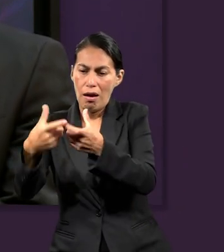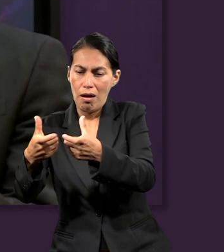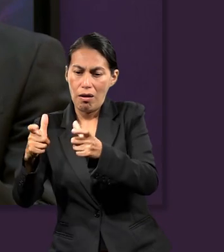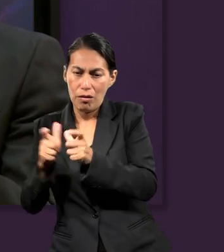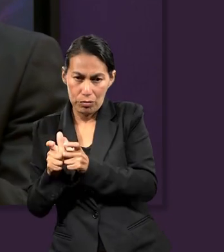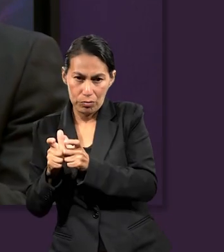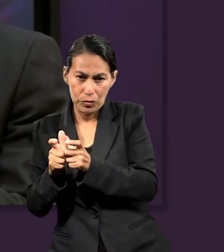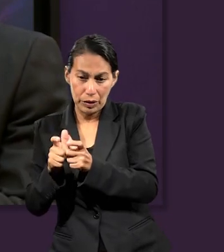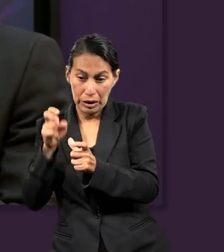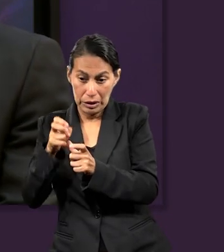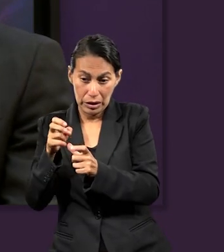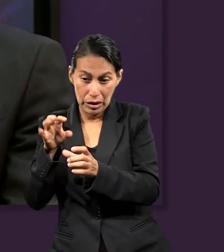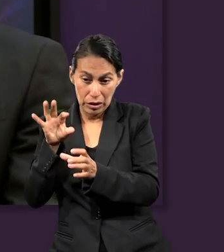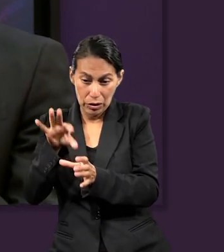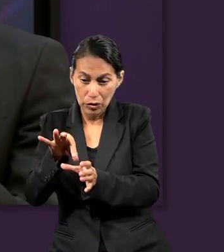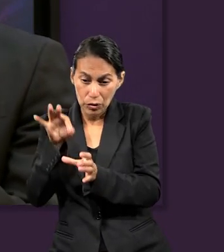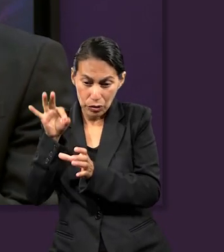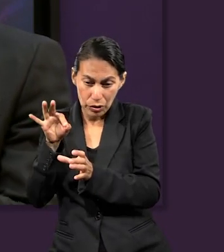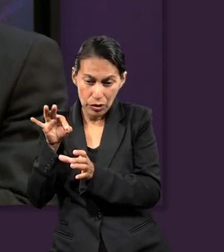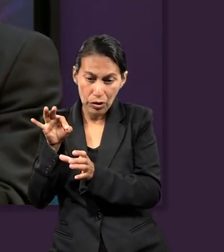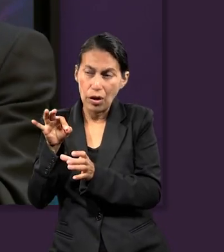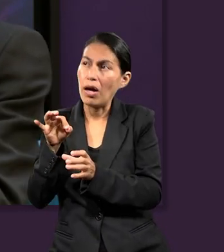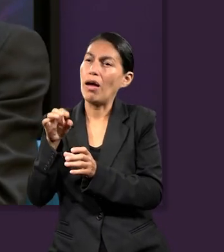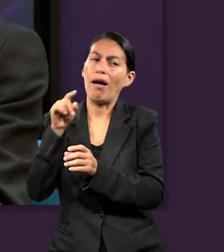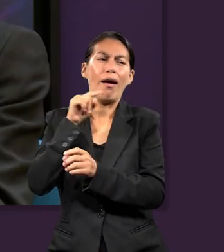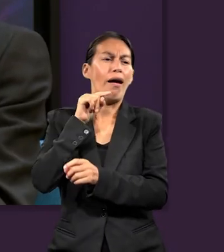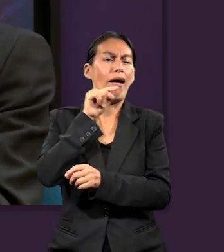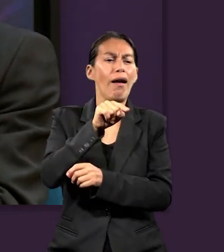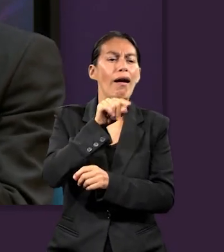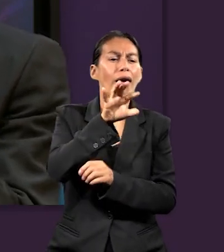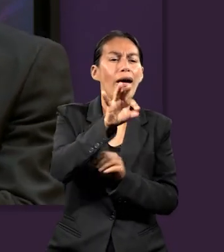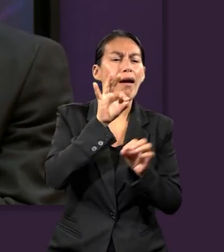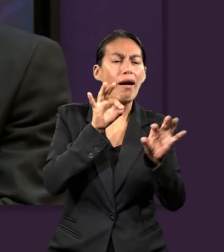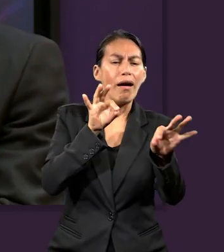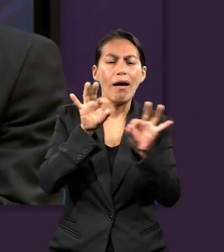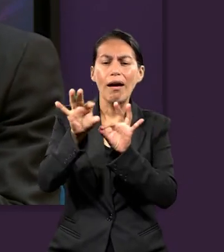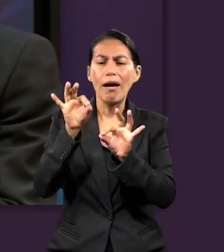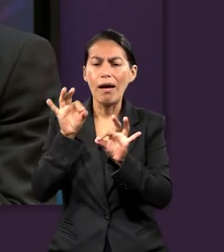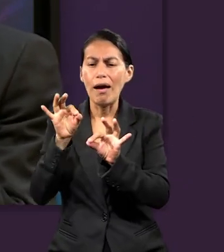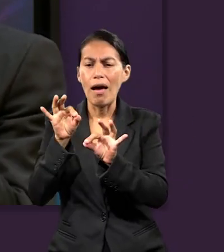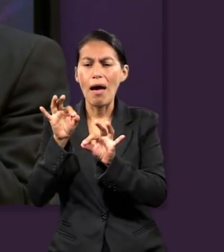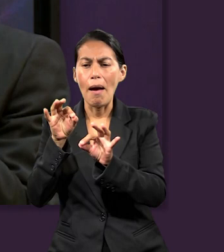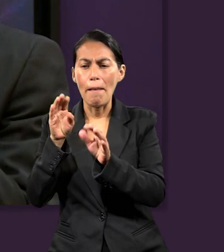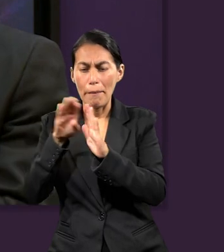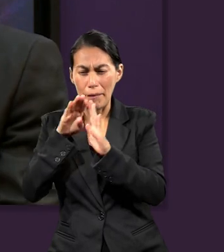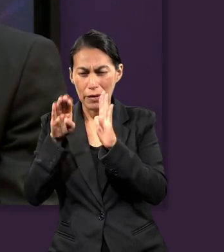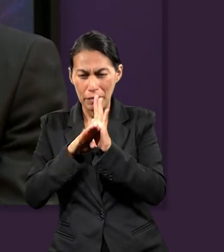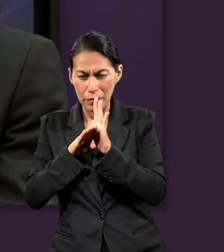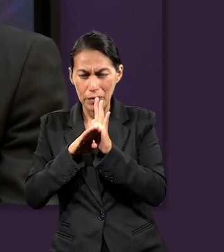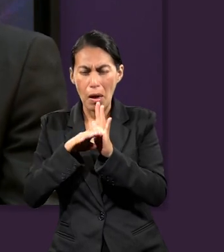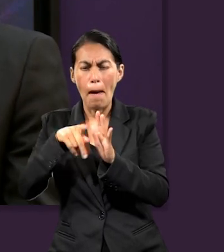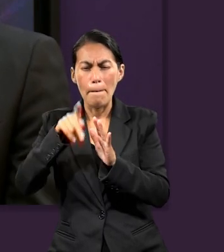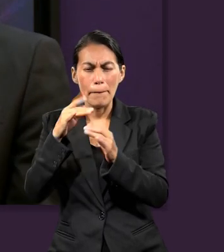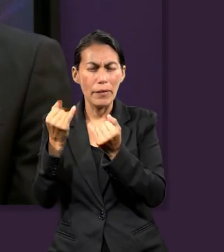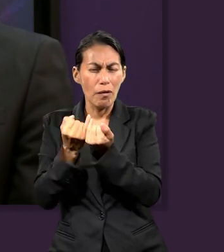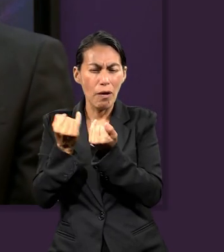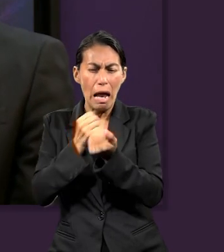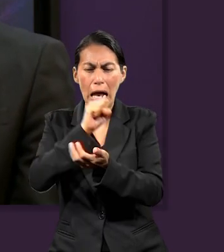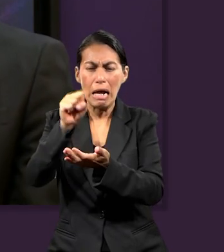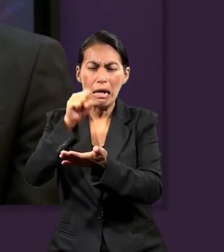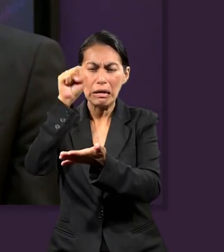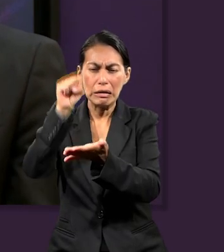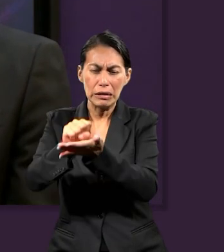escogido y no solo es un pueblo escogido que ha dicho yo te escojo y sigue mis mandamientos sino que le ha puesto un sello y